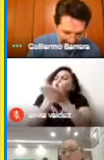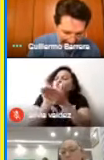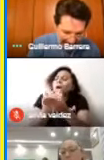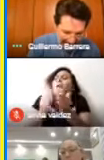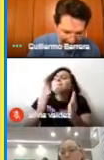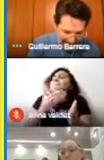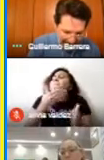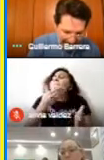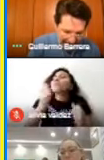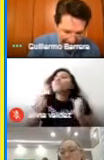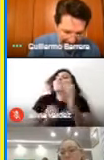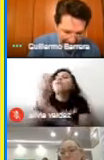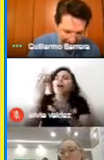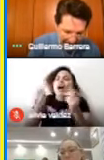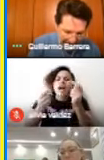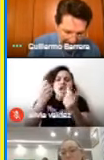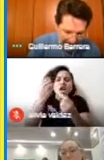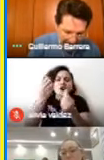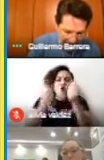economía?